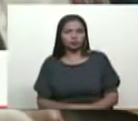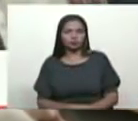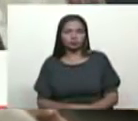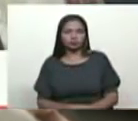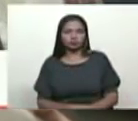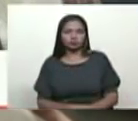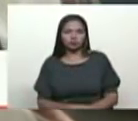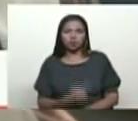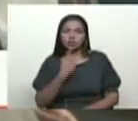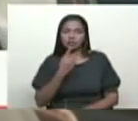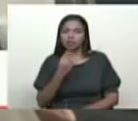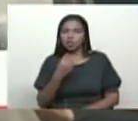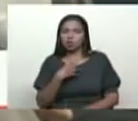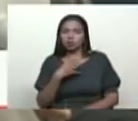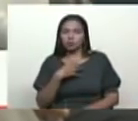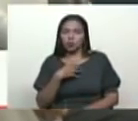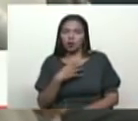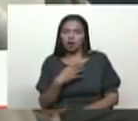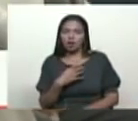Para los que dicen que no se puede.